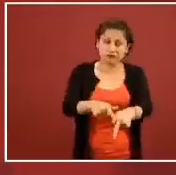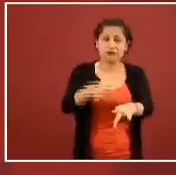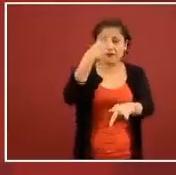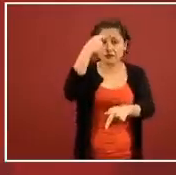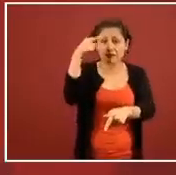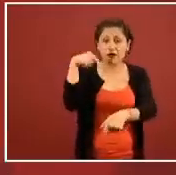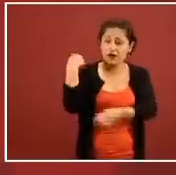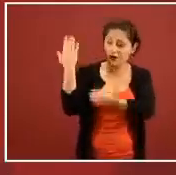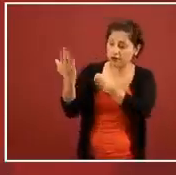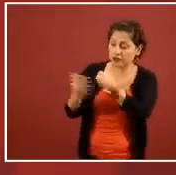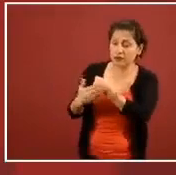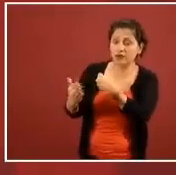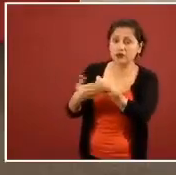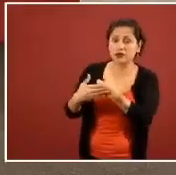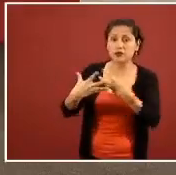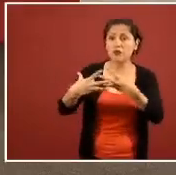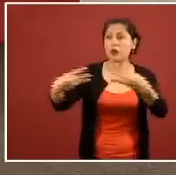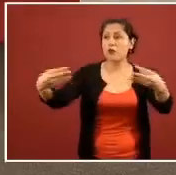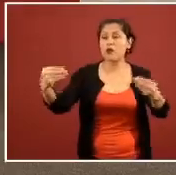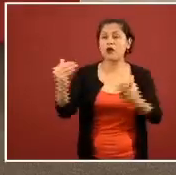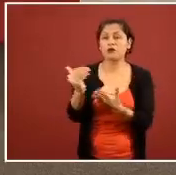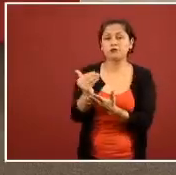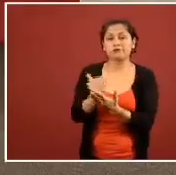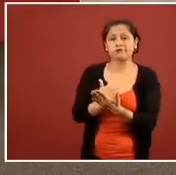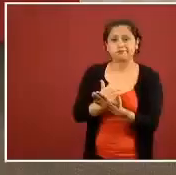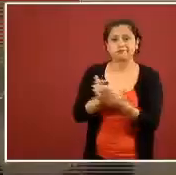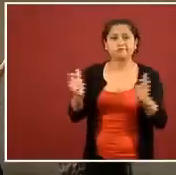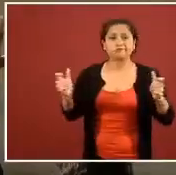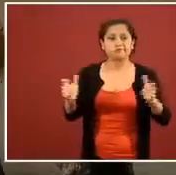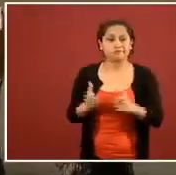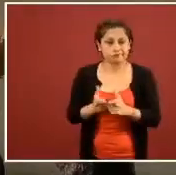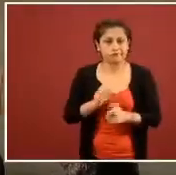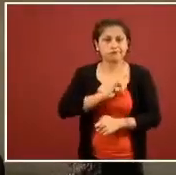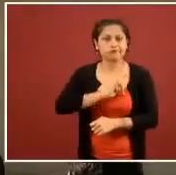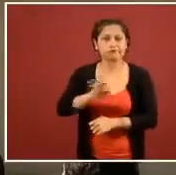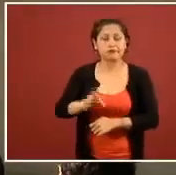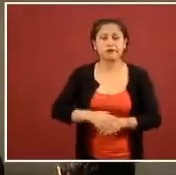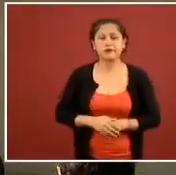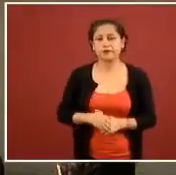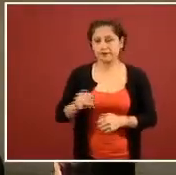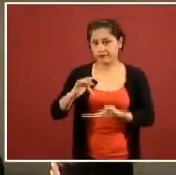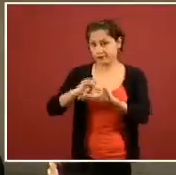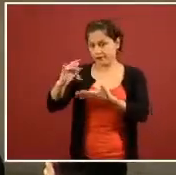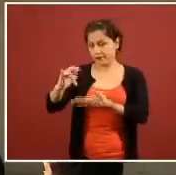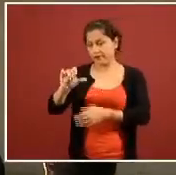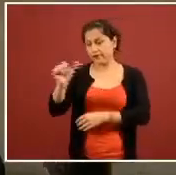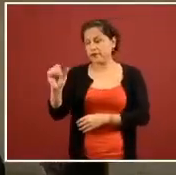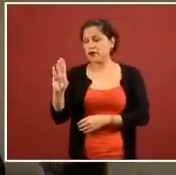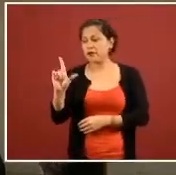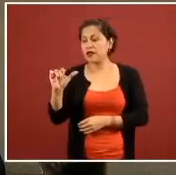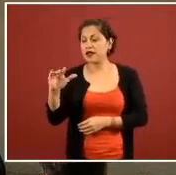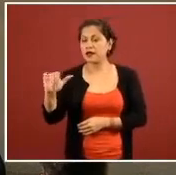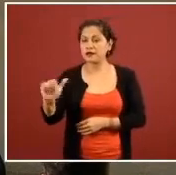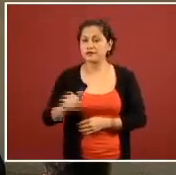menor cantidad de contagios. Gracias. Blanca Valadez.